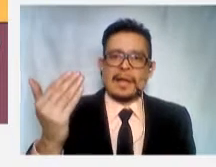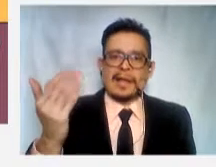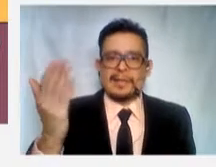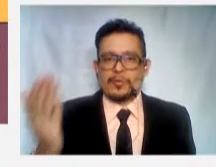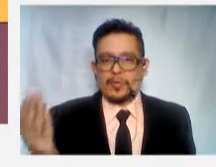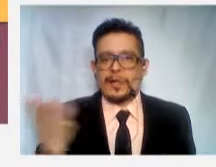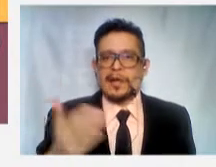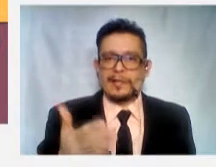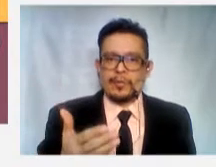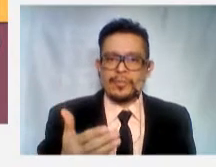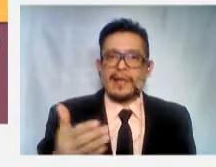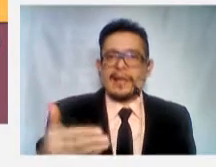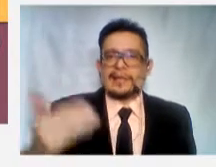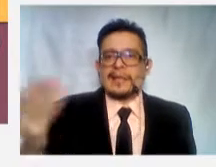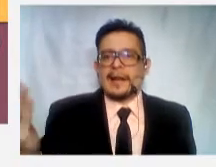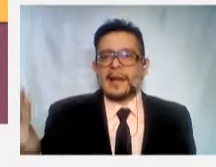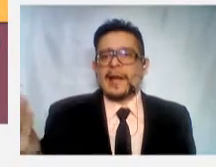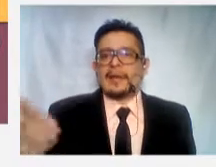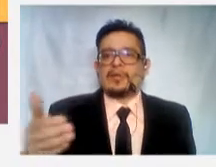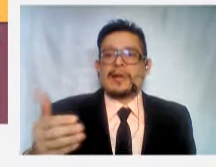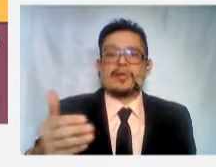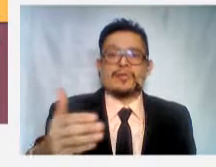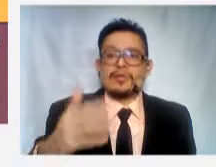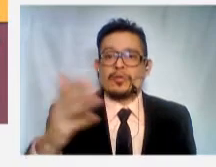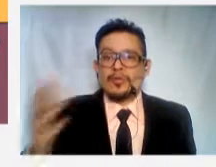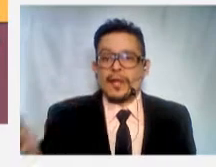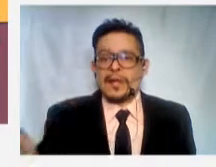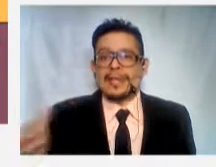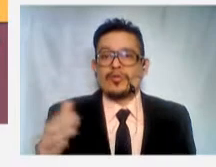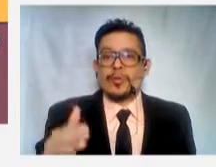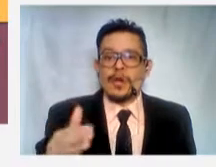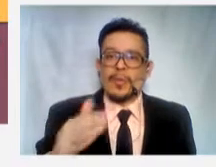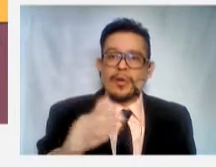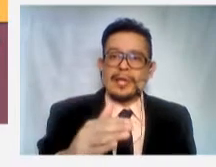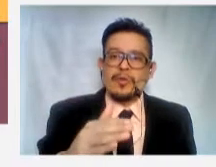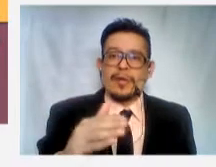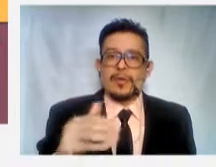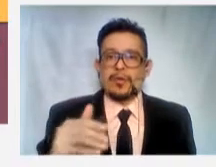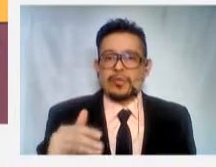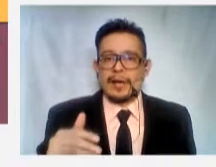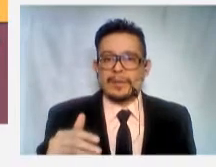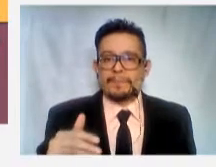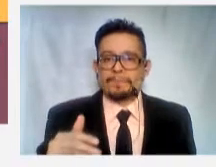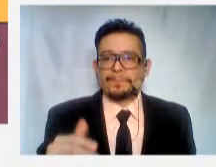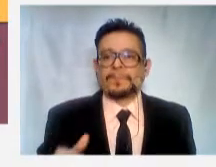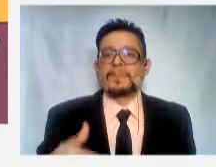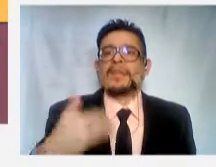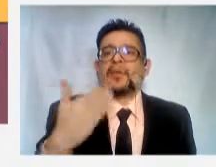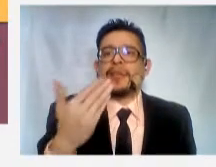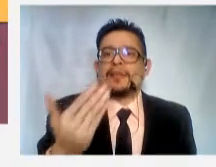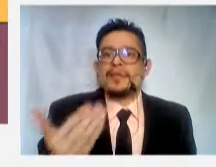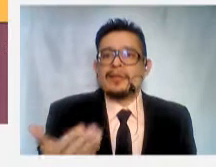espiritualidad las emociones y la salud y externa asociada al contexto social histórico político y cultural